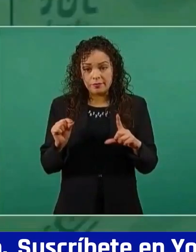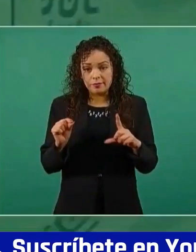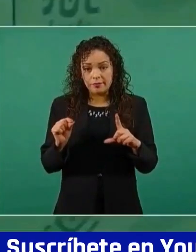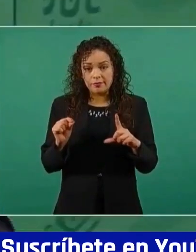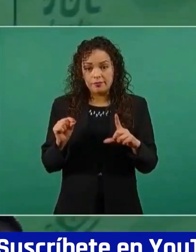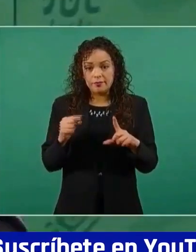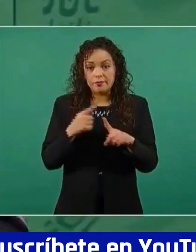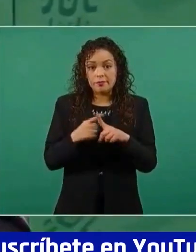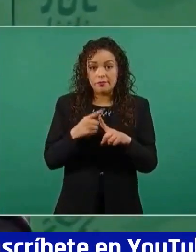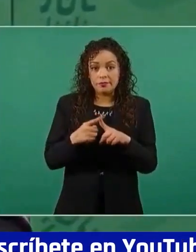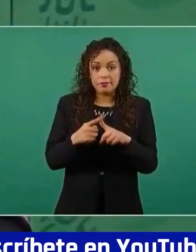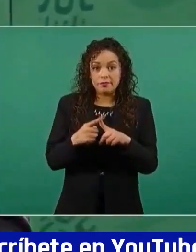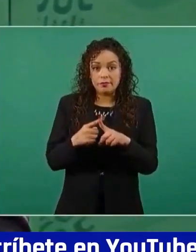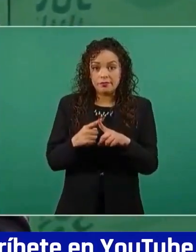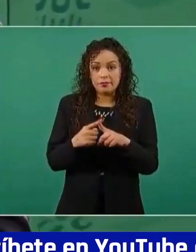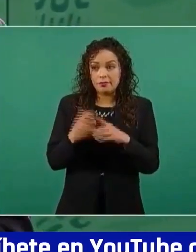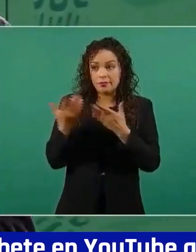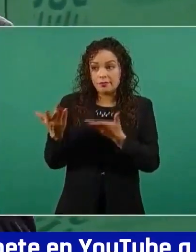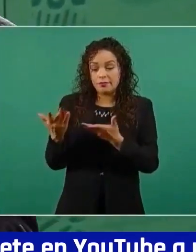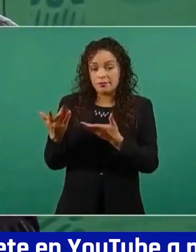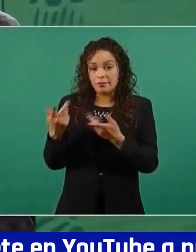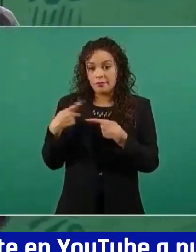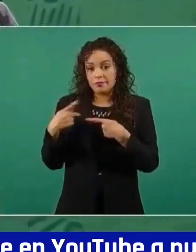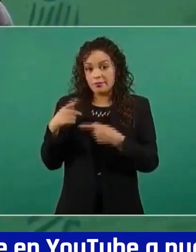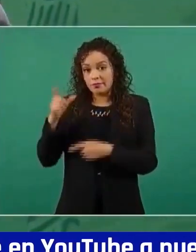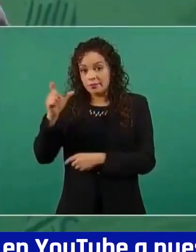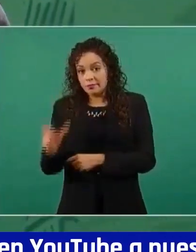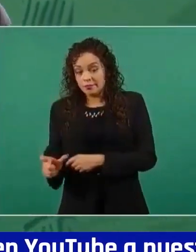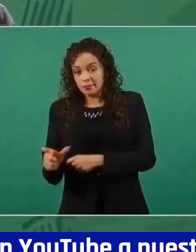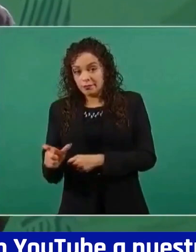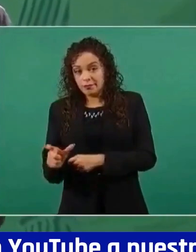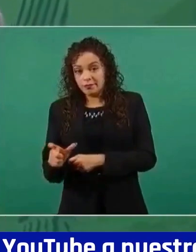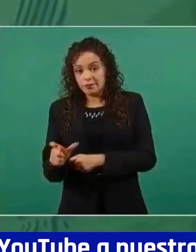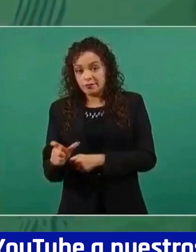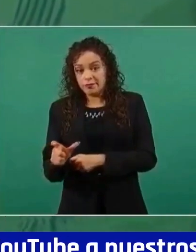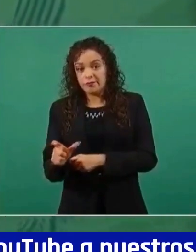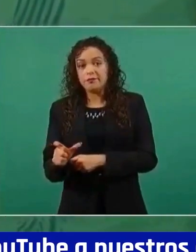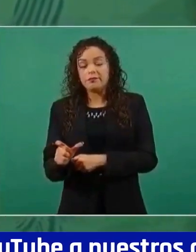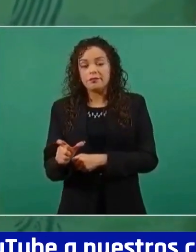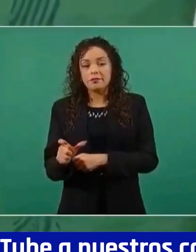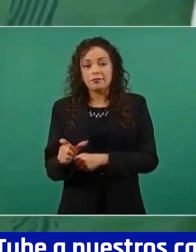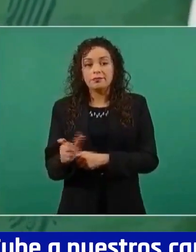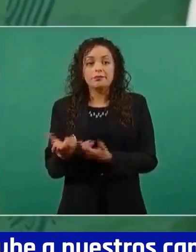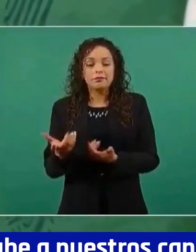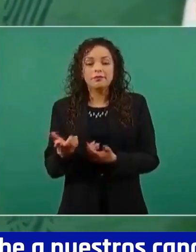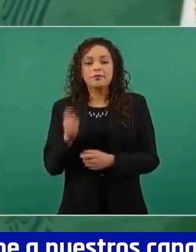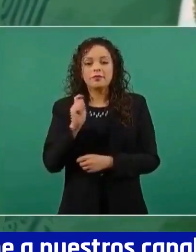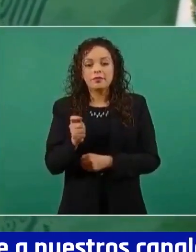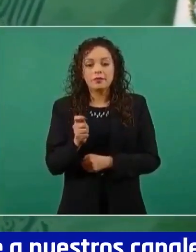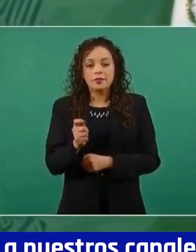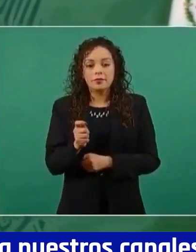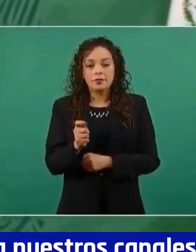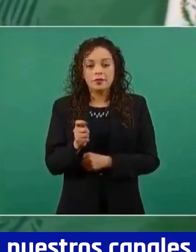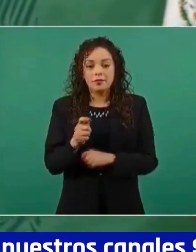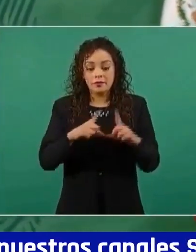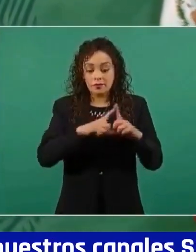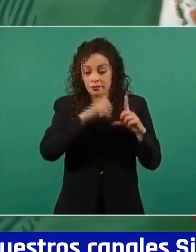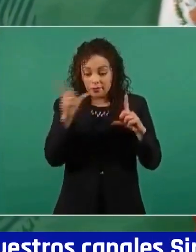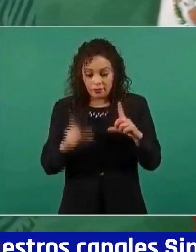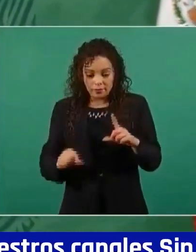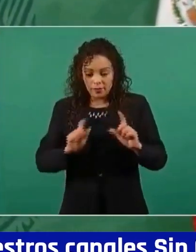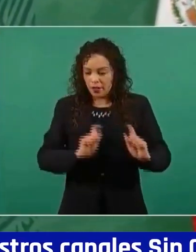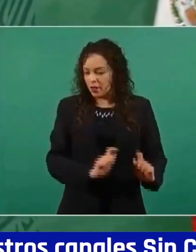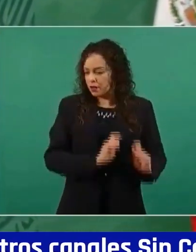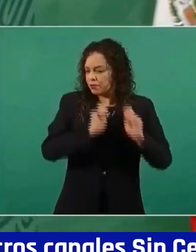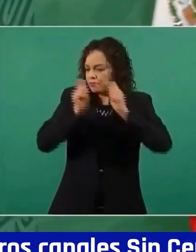particulares, la transferencia, el traslado de bienes nacionales